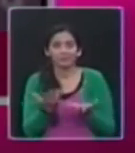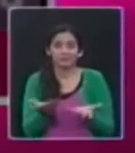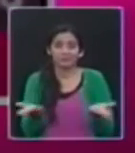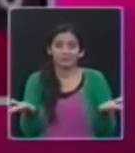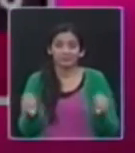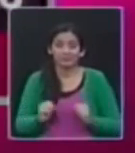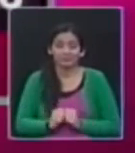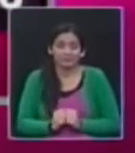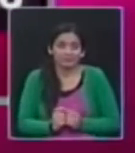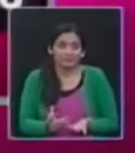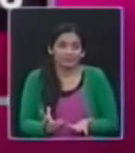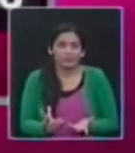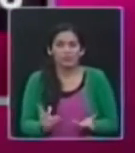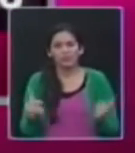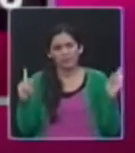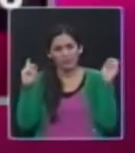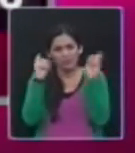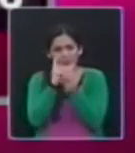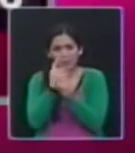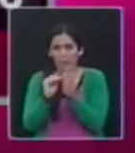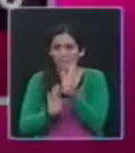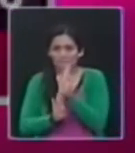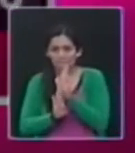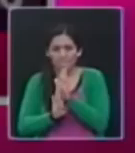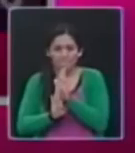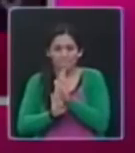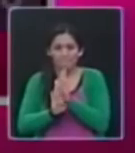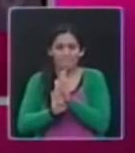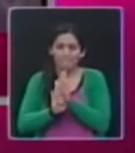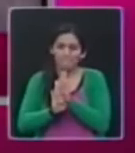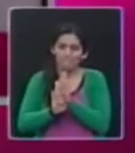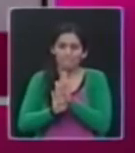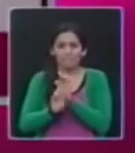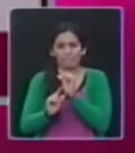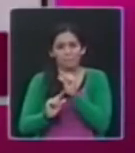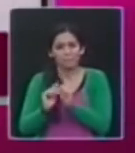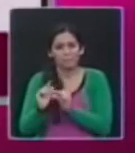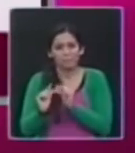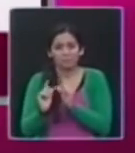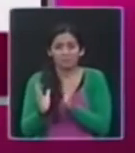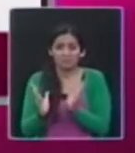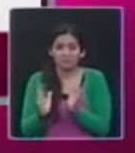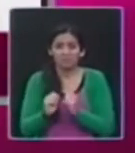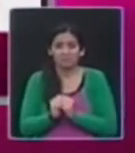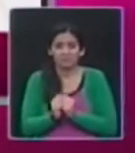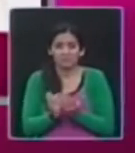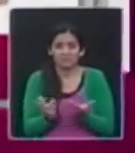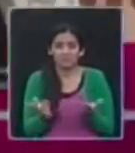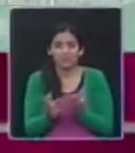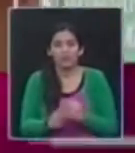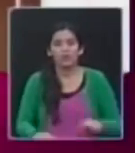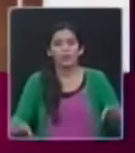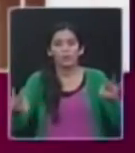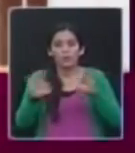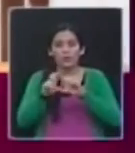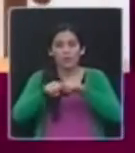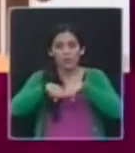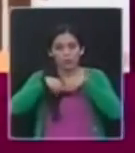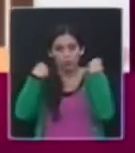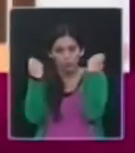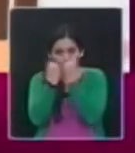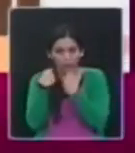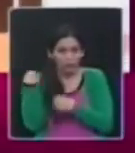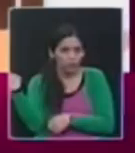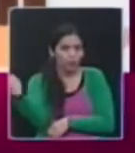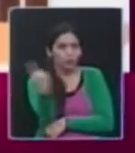que está afectando el desarrollo de las empresas, pero también de cómo nosotros nos desarrollamos como sociedad.